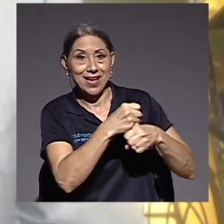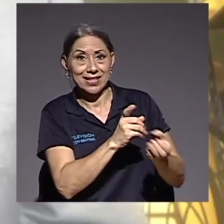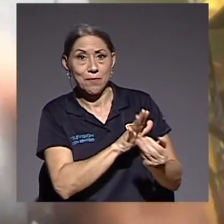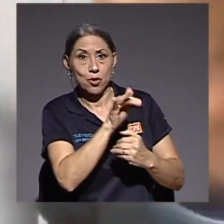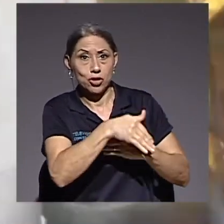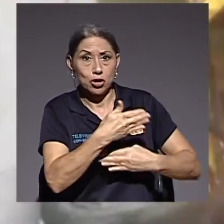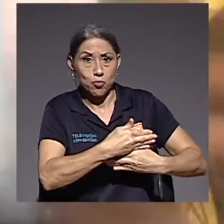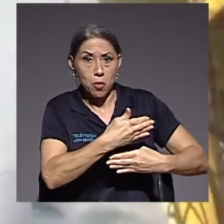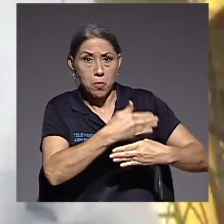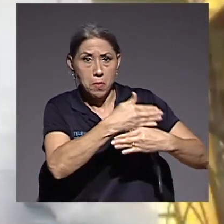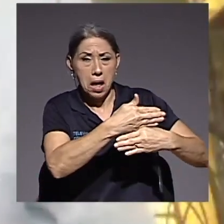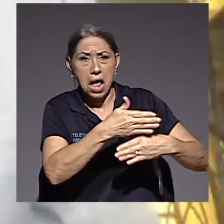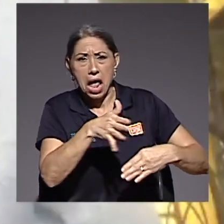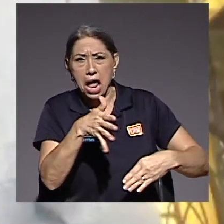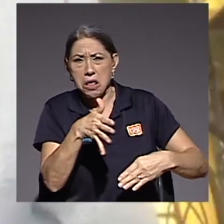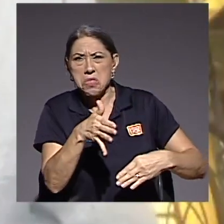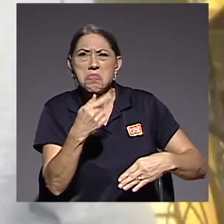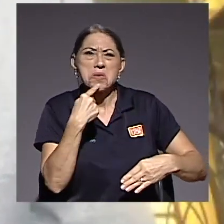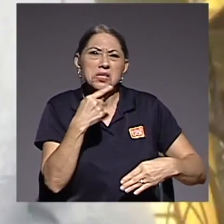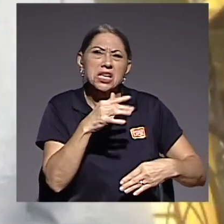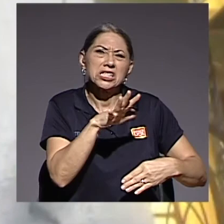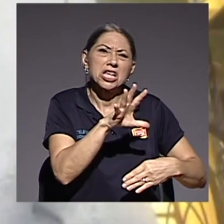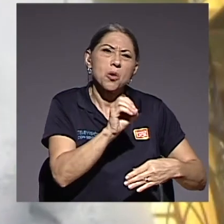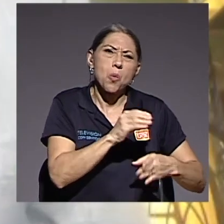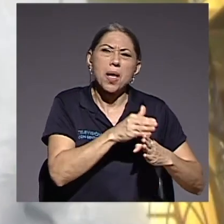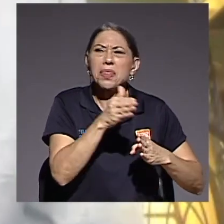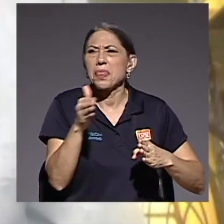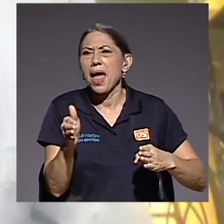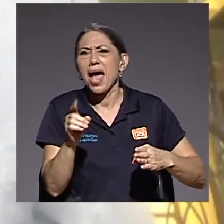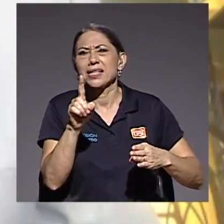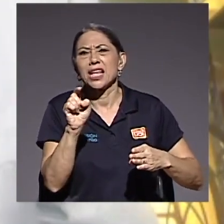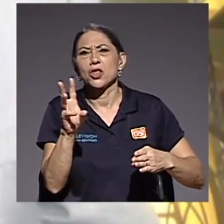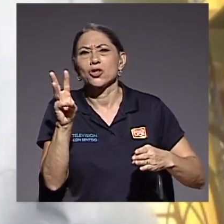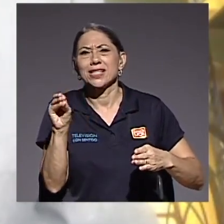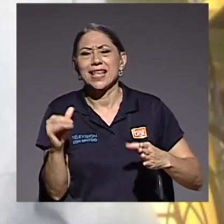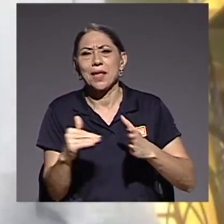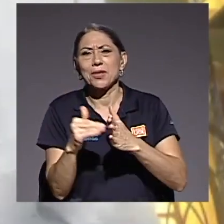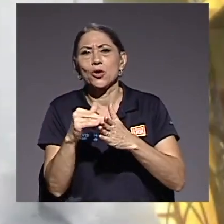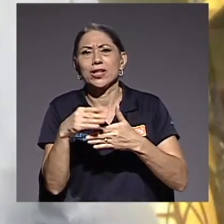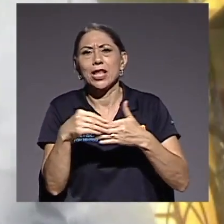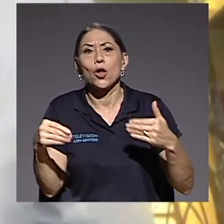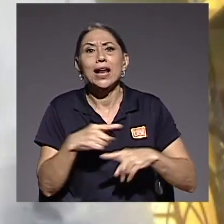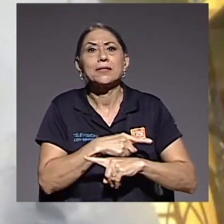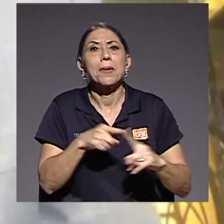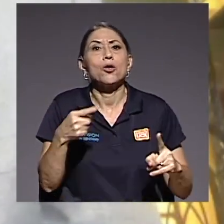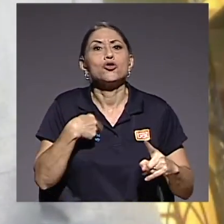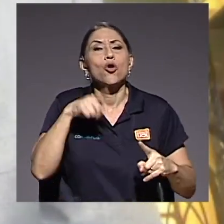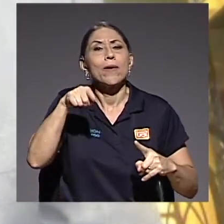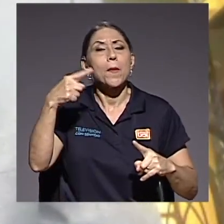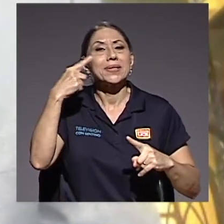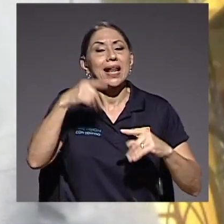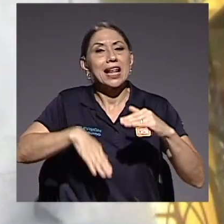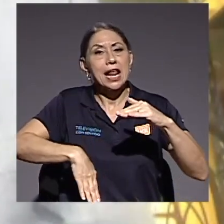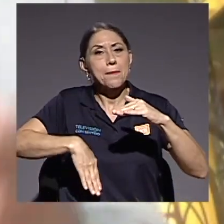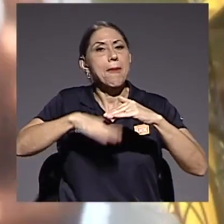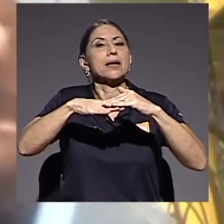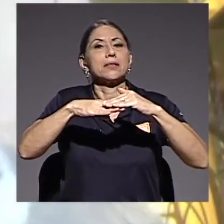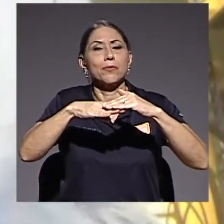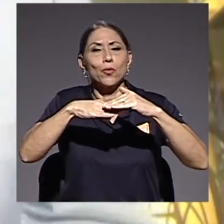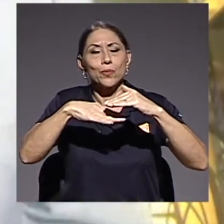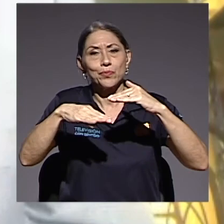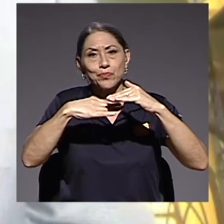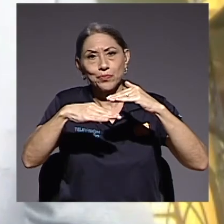alrededor de, bueno, dicen de 50 a 160 millones de dólares, pero yo tengo que irme al máximo. Porque,